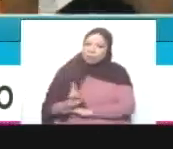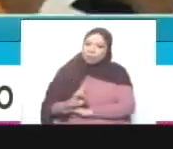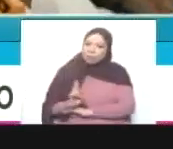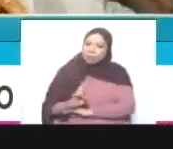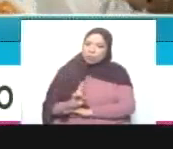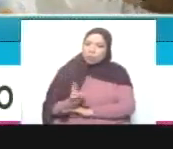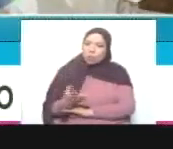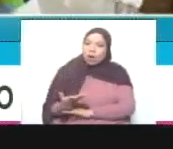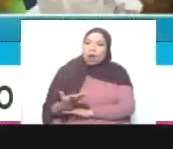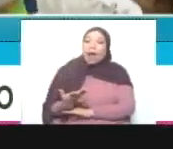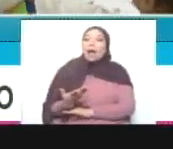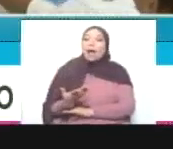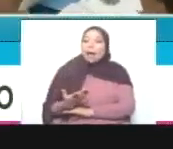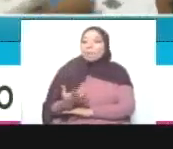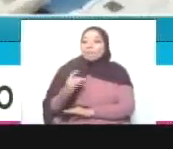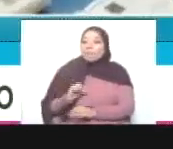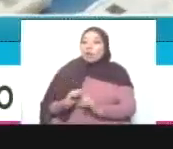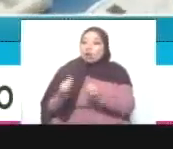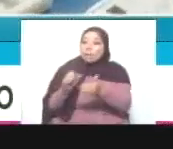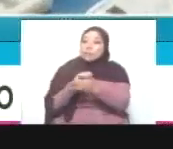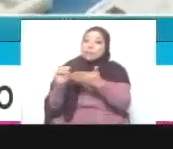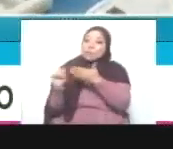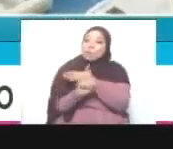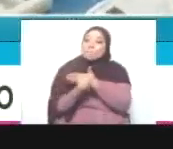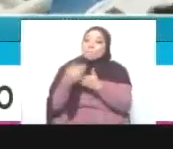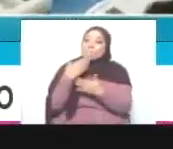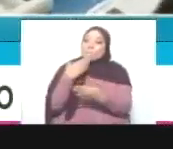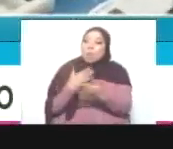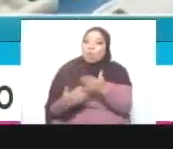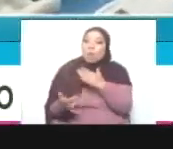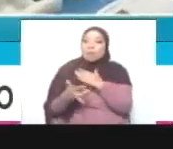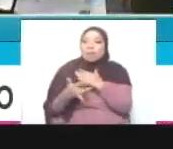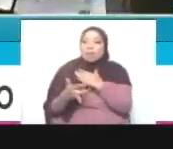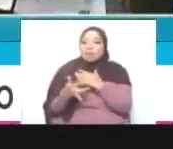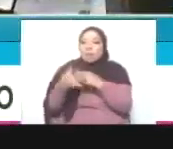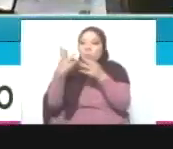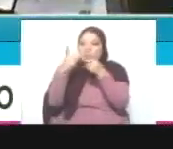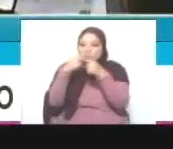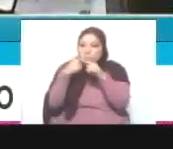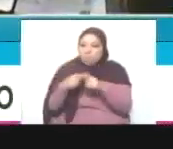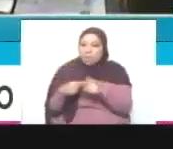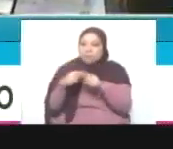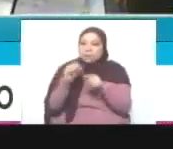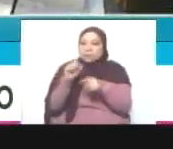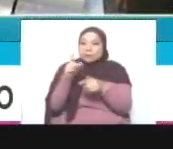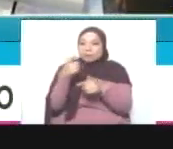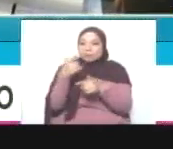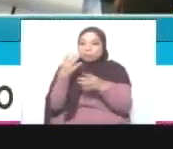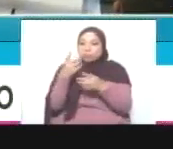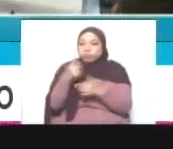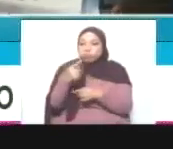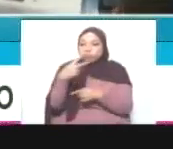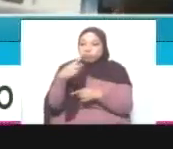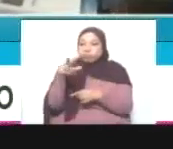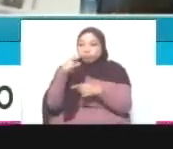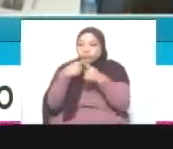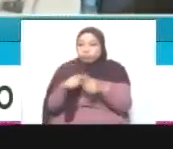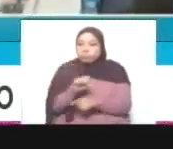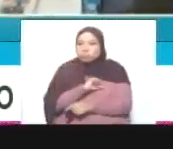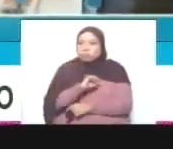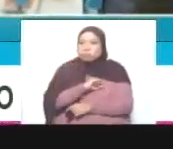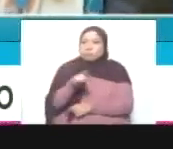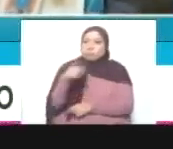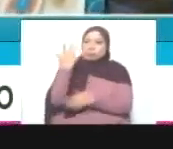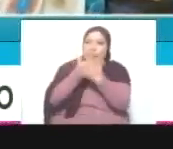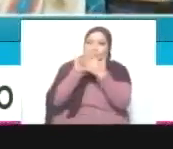es el mundo de la programación y no tengan ese miedo a ver ese poco números y códigos que puedan generarle un poco de temor. Y